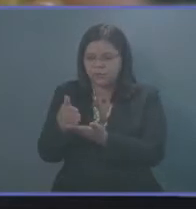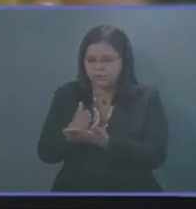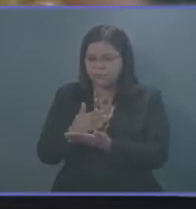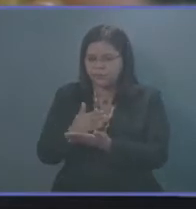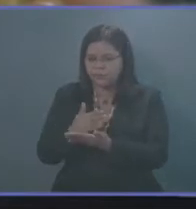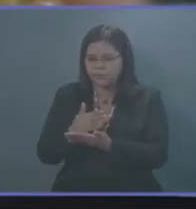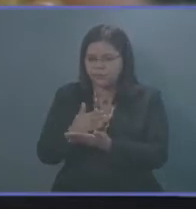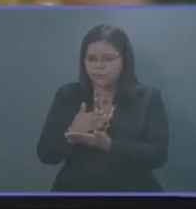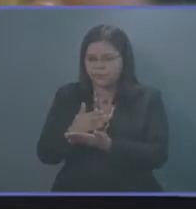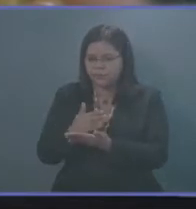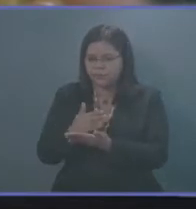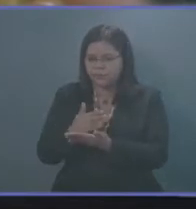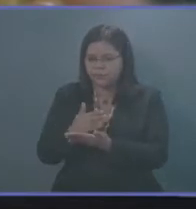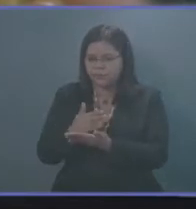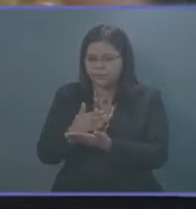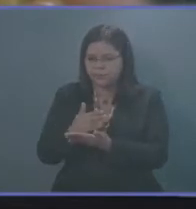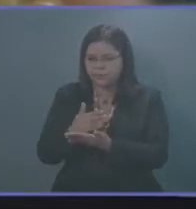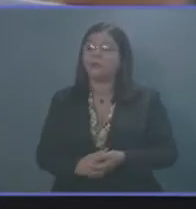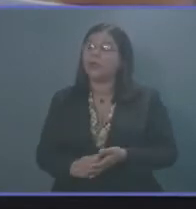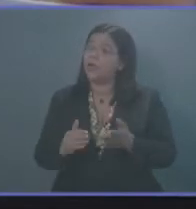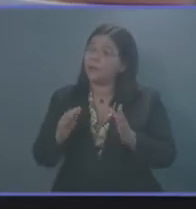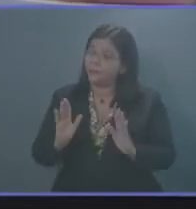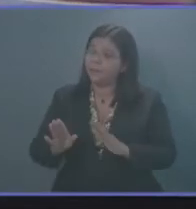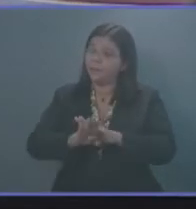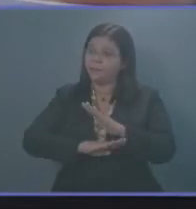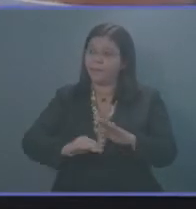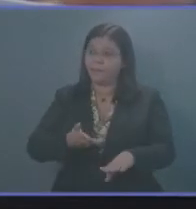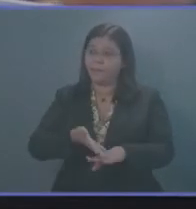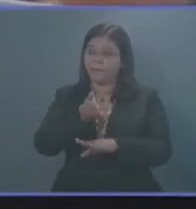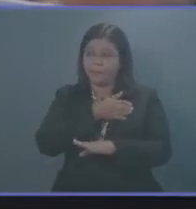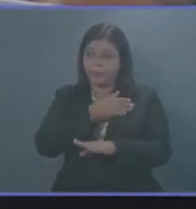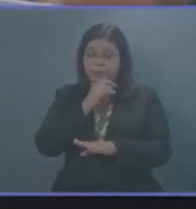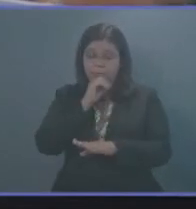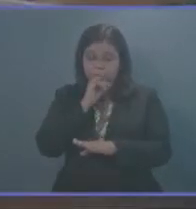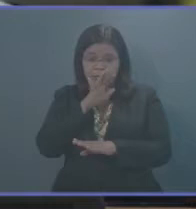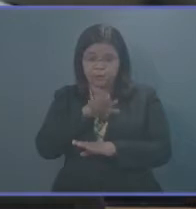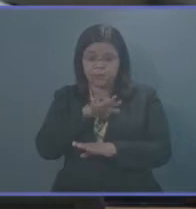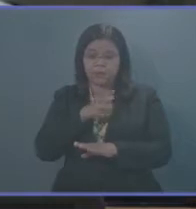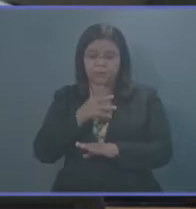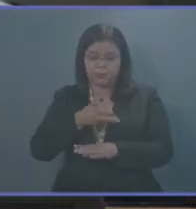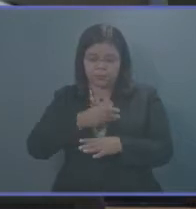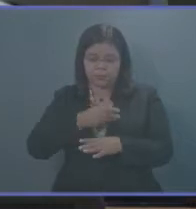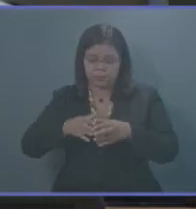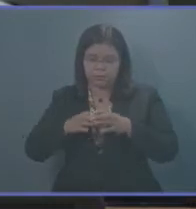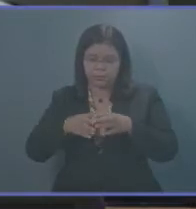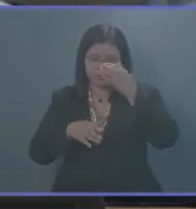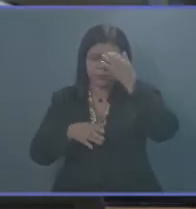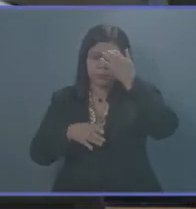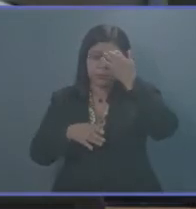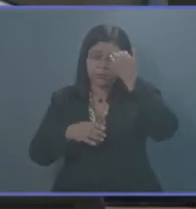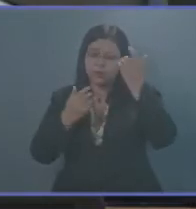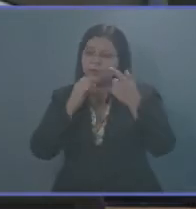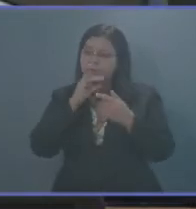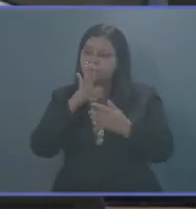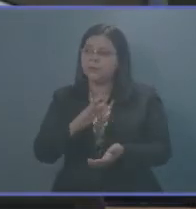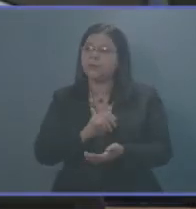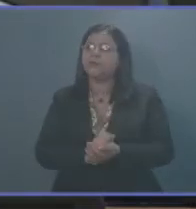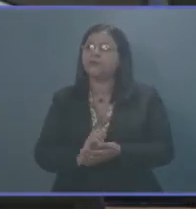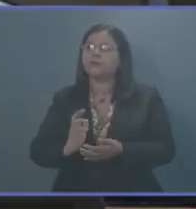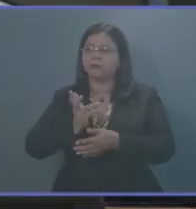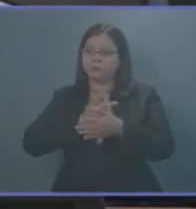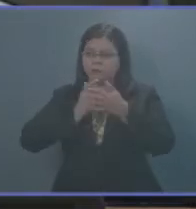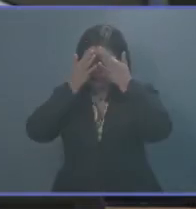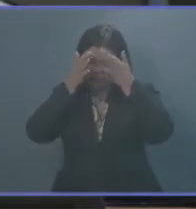tributaria y de la no confiscación. Sobre la base de las razones antes expuestas, esta comisión acuerda emitir dictamen favorable, el cual se hace